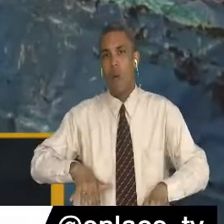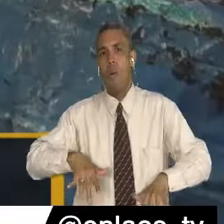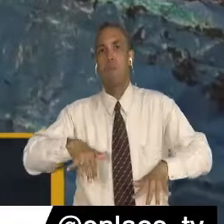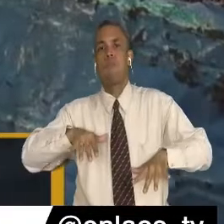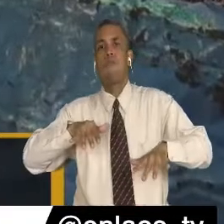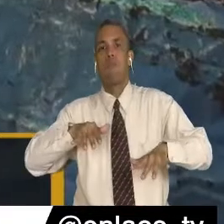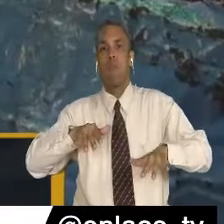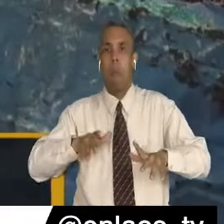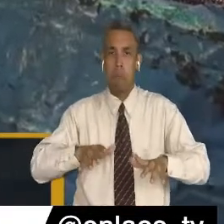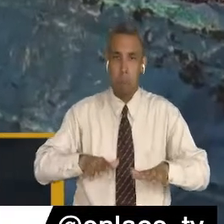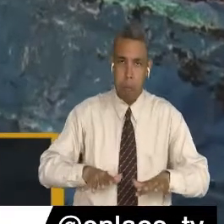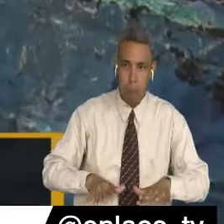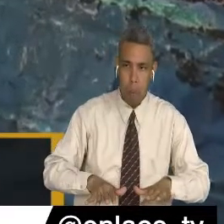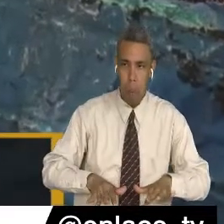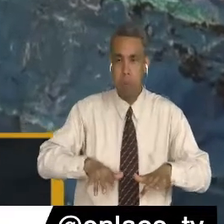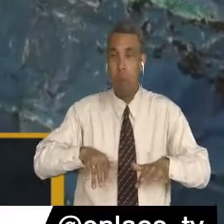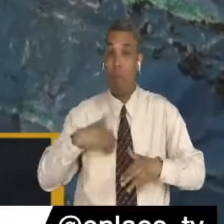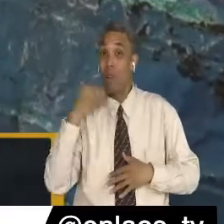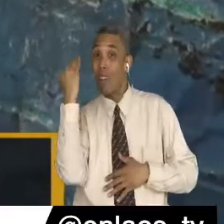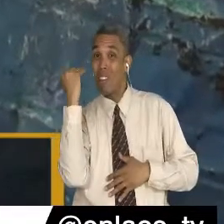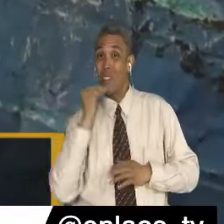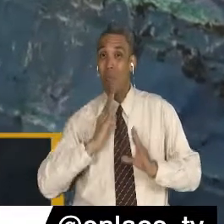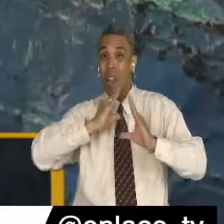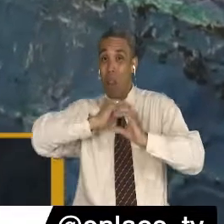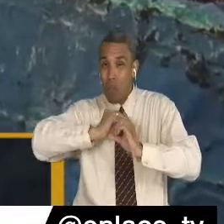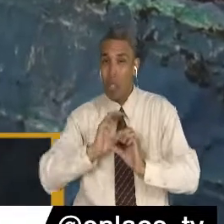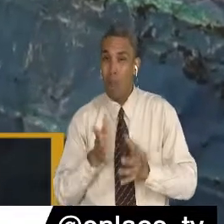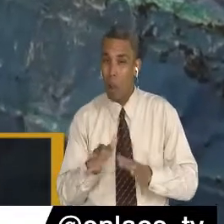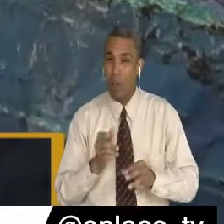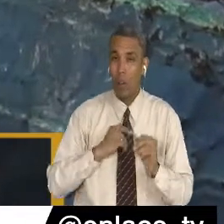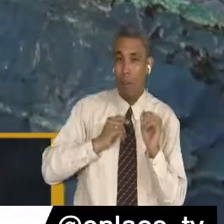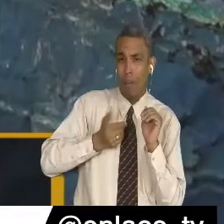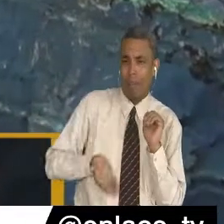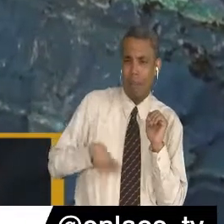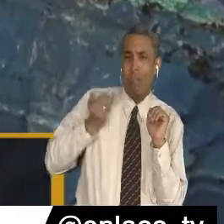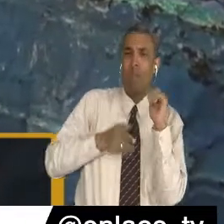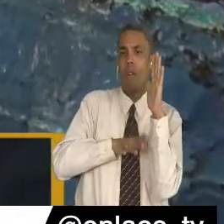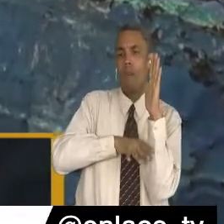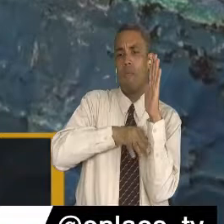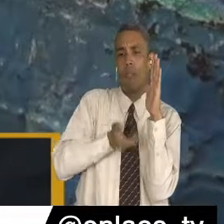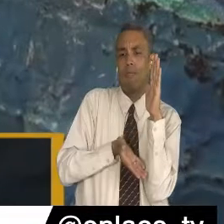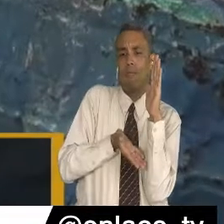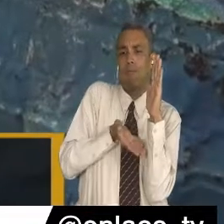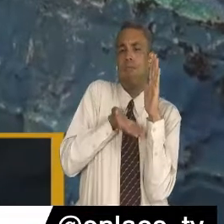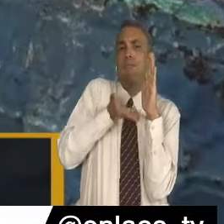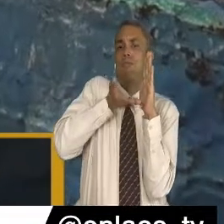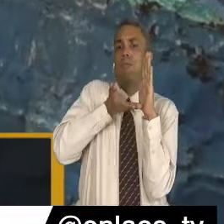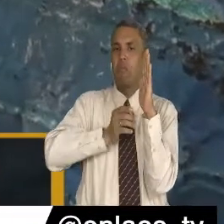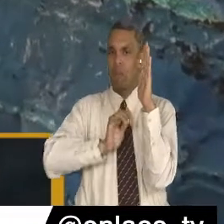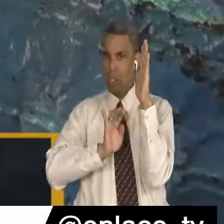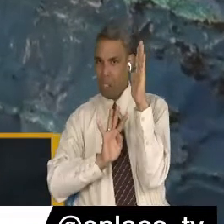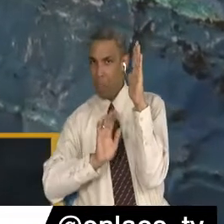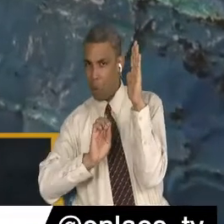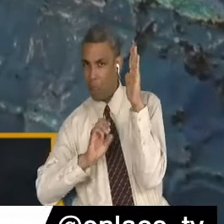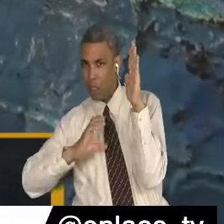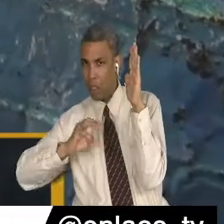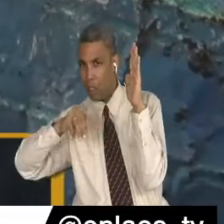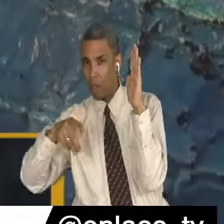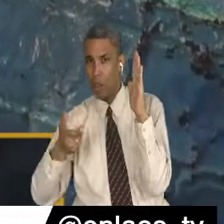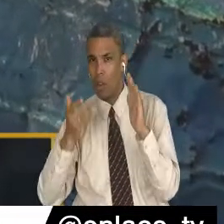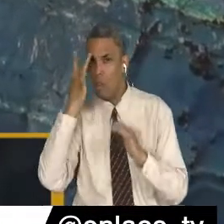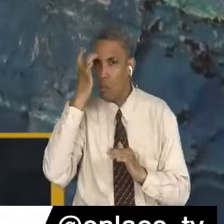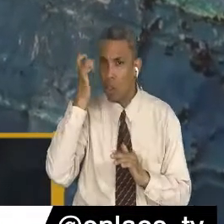Pues anoche subió más. Subió aproximadamente como unos 40 centímetros. De ahí vuelve, pero eso ha debido a los aguaceros que están cayendo en